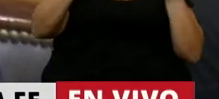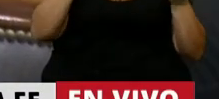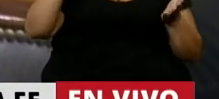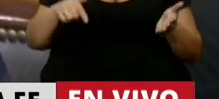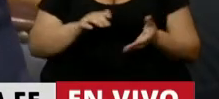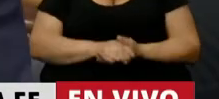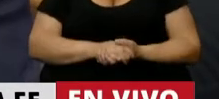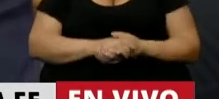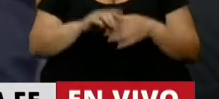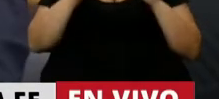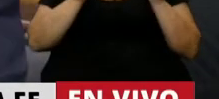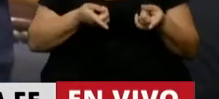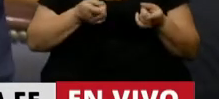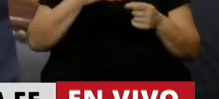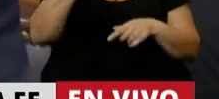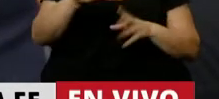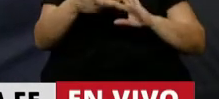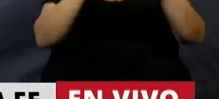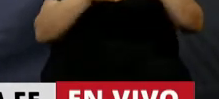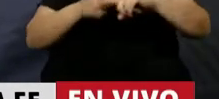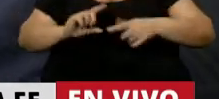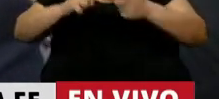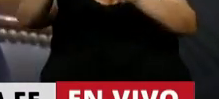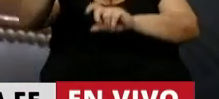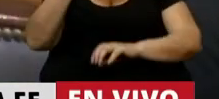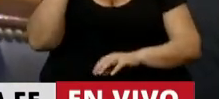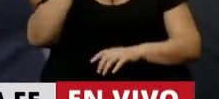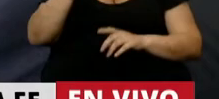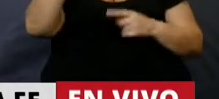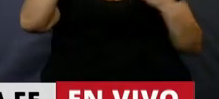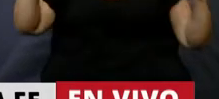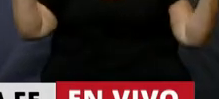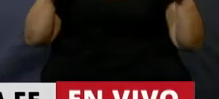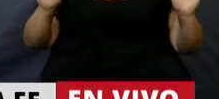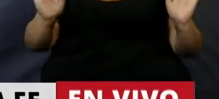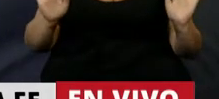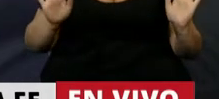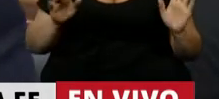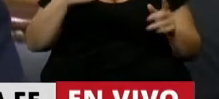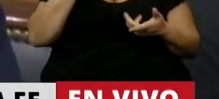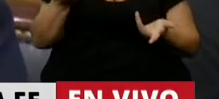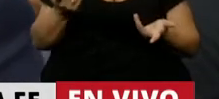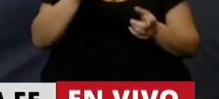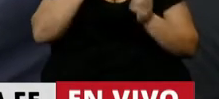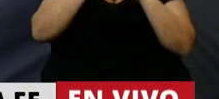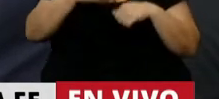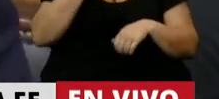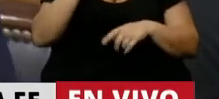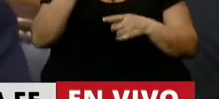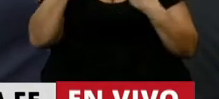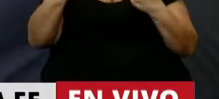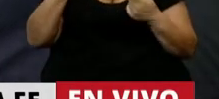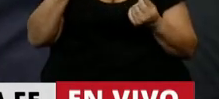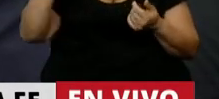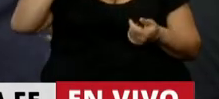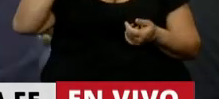2017. También debo decir que esta fórmula de movilidad está en otro extremo. Niega y esconde el costo